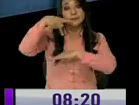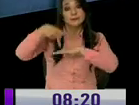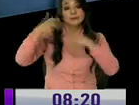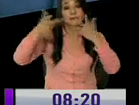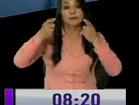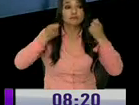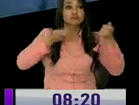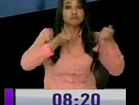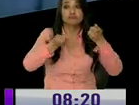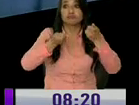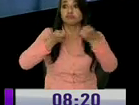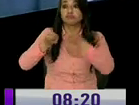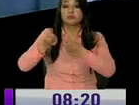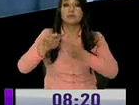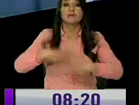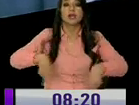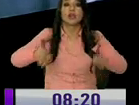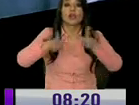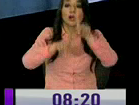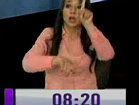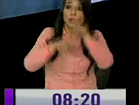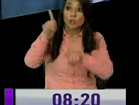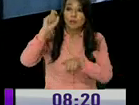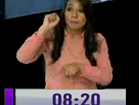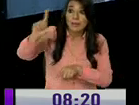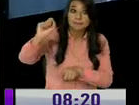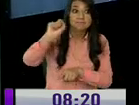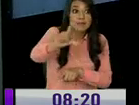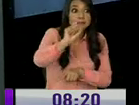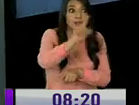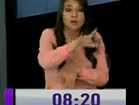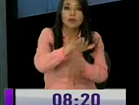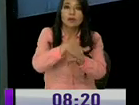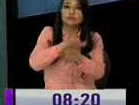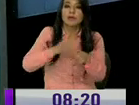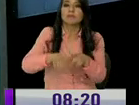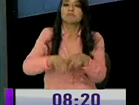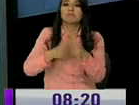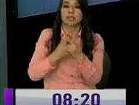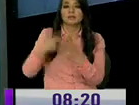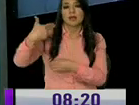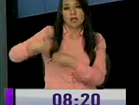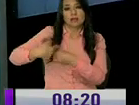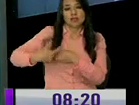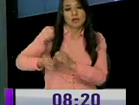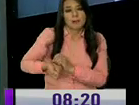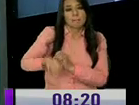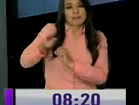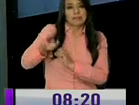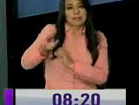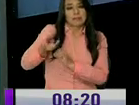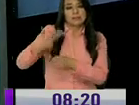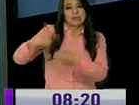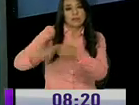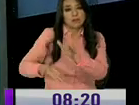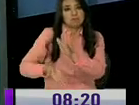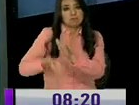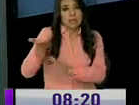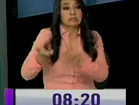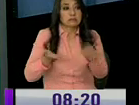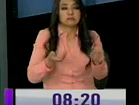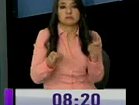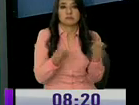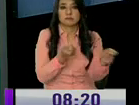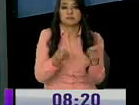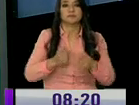un operativo de control de precios para evitar especulaciones. Una vez que entró en vigencia, pues, la regulación de los precios de los